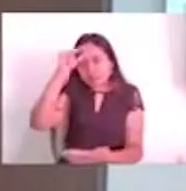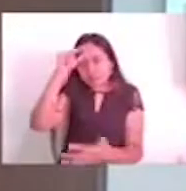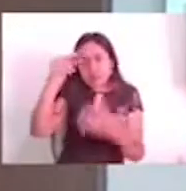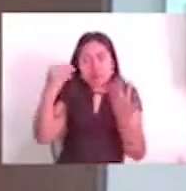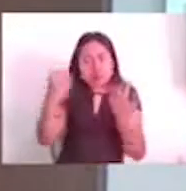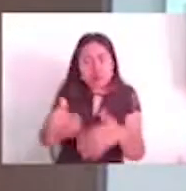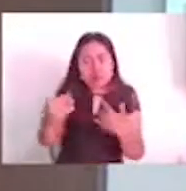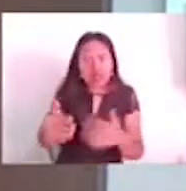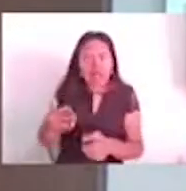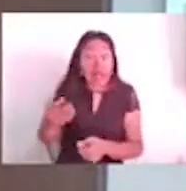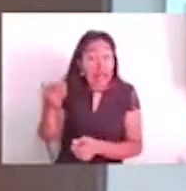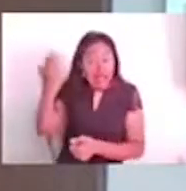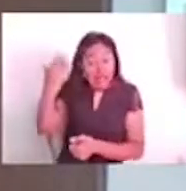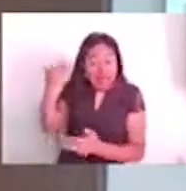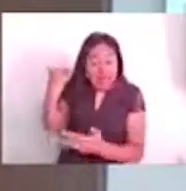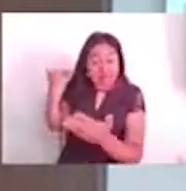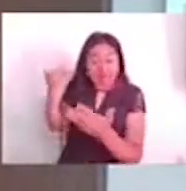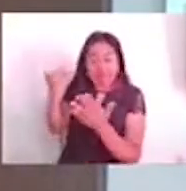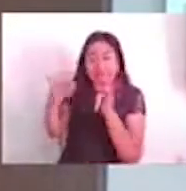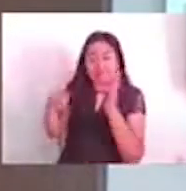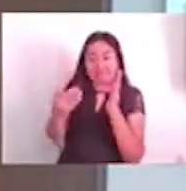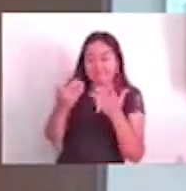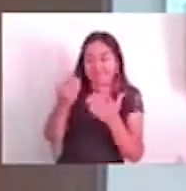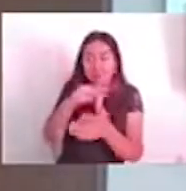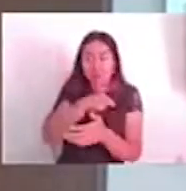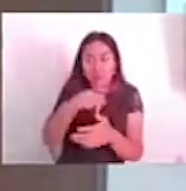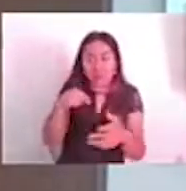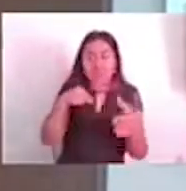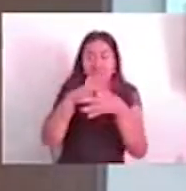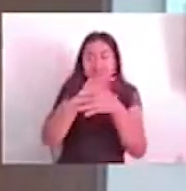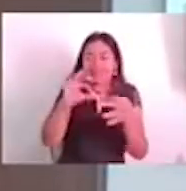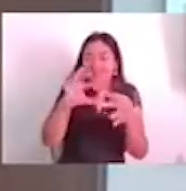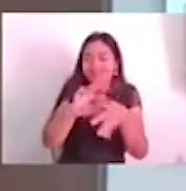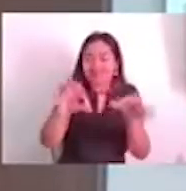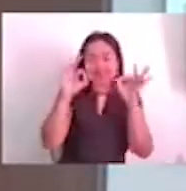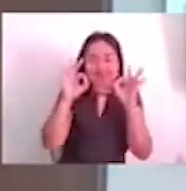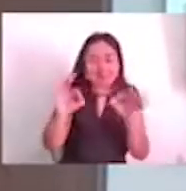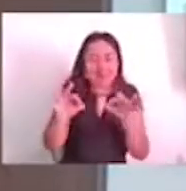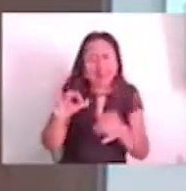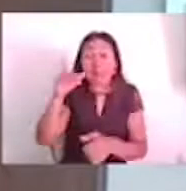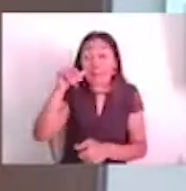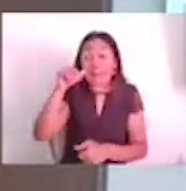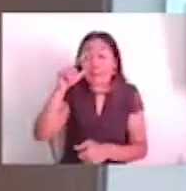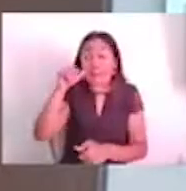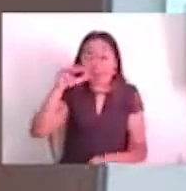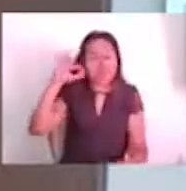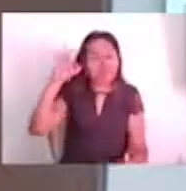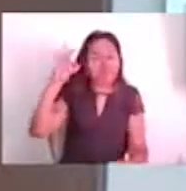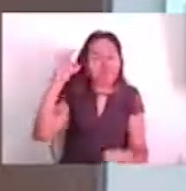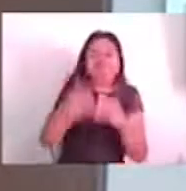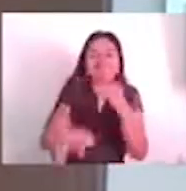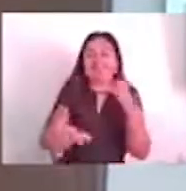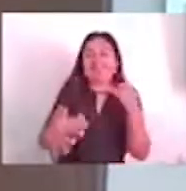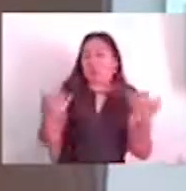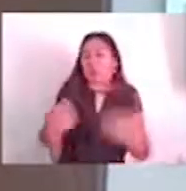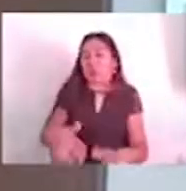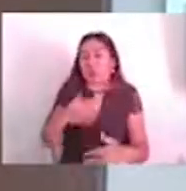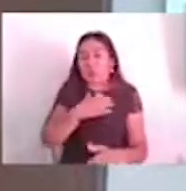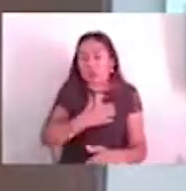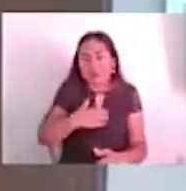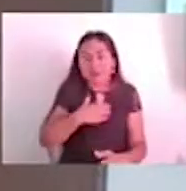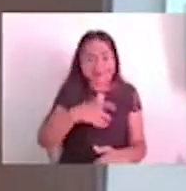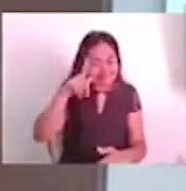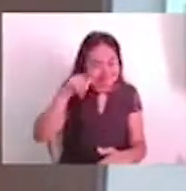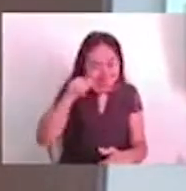sesiones muy buenas, ¿verdad, Eduardo? Preparando la sesión de cierre ha sido también muy ameno. Entonces, los esperamos el día de